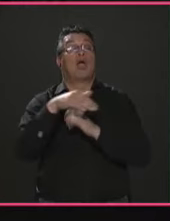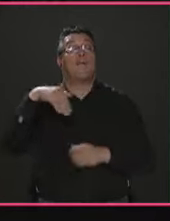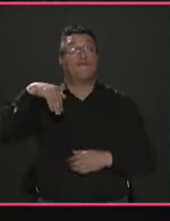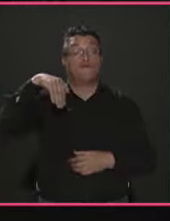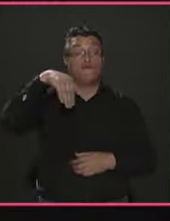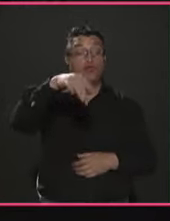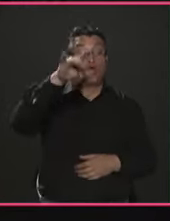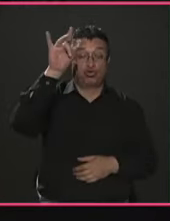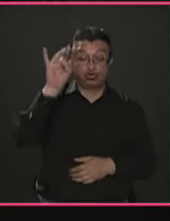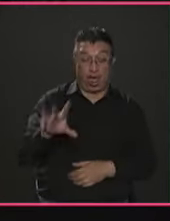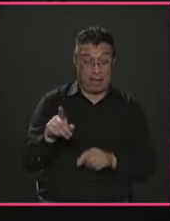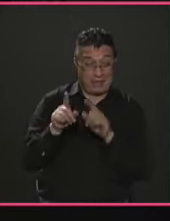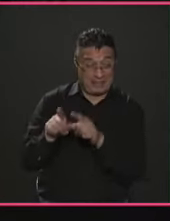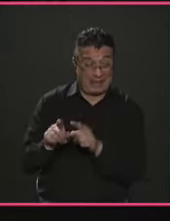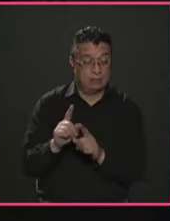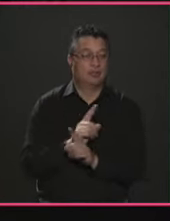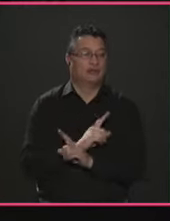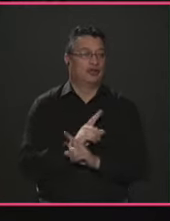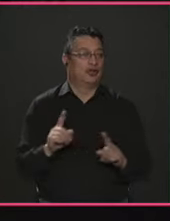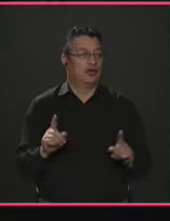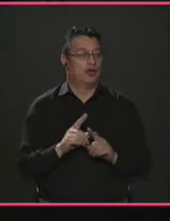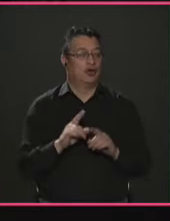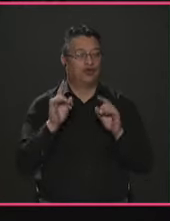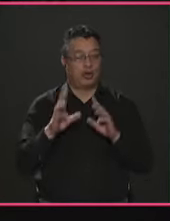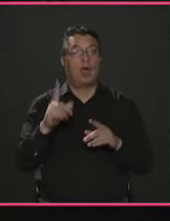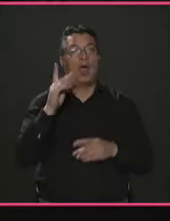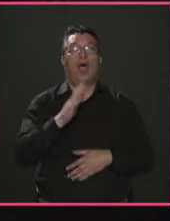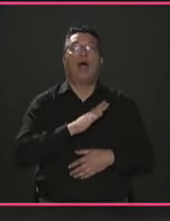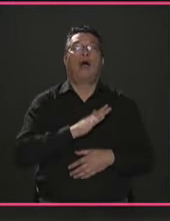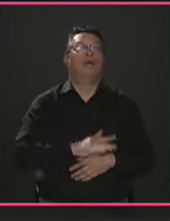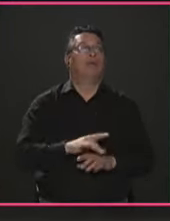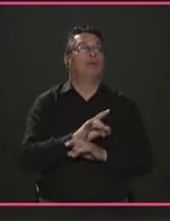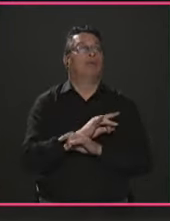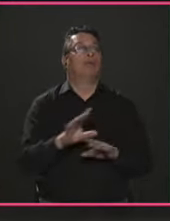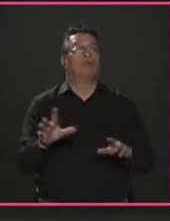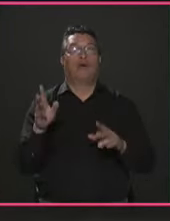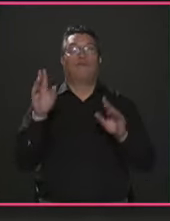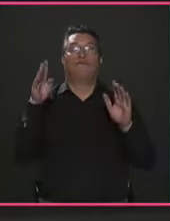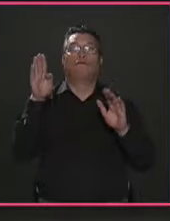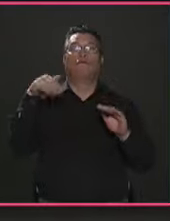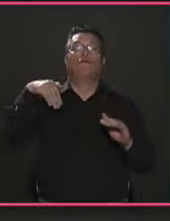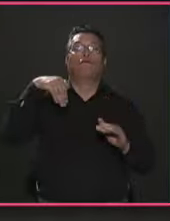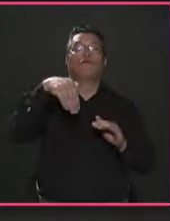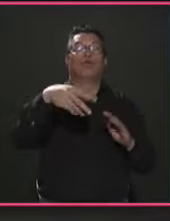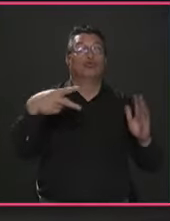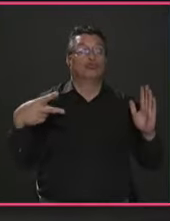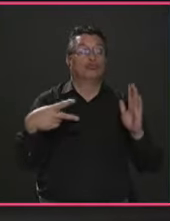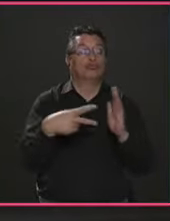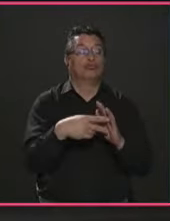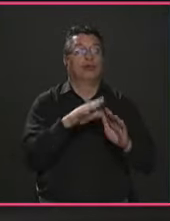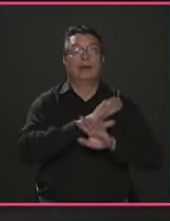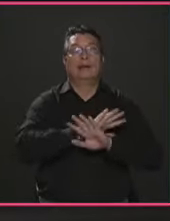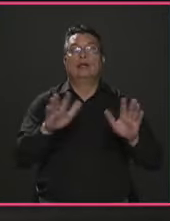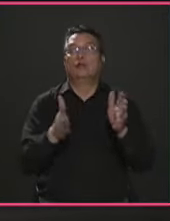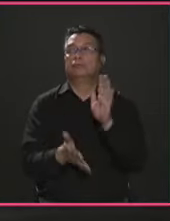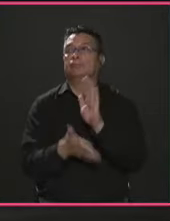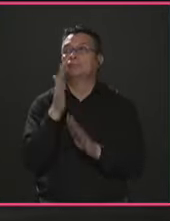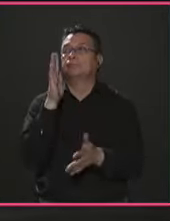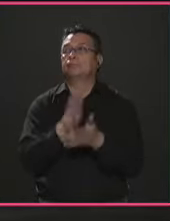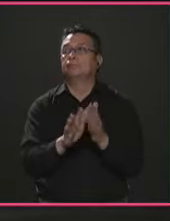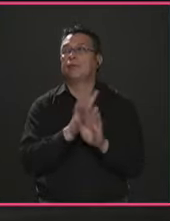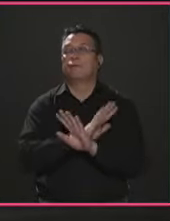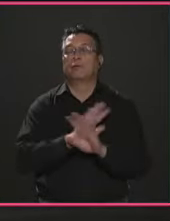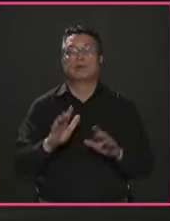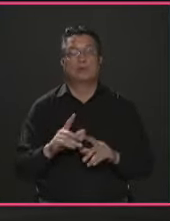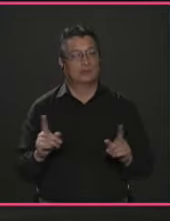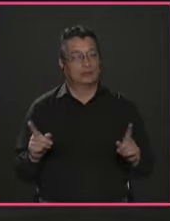que tienen no podemos solamente basarnos en el hecho de que tenemos un bus eléctrico y pensar que ya hicimos todo primero que todo la